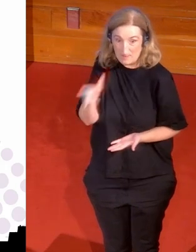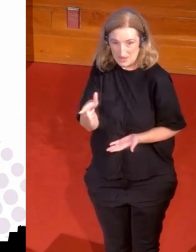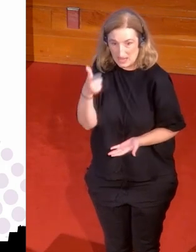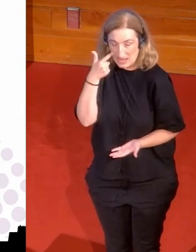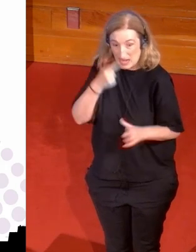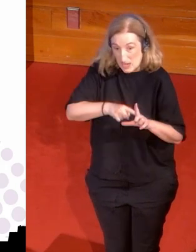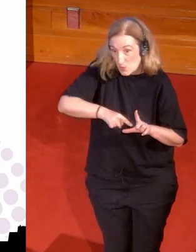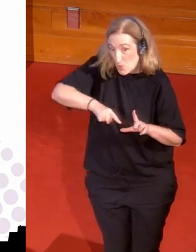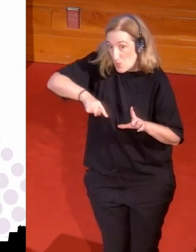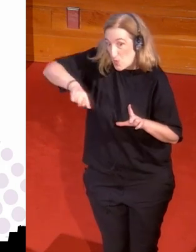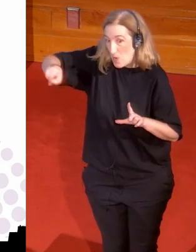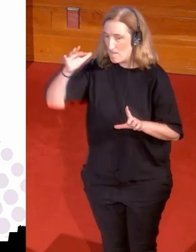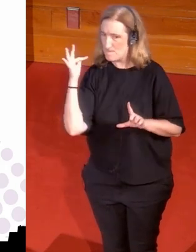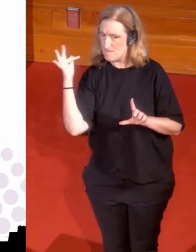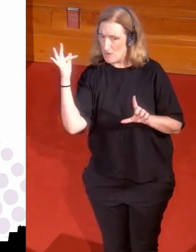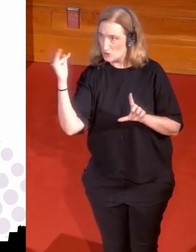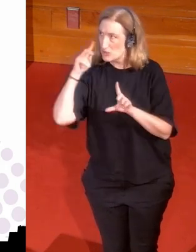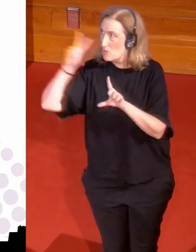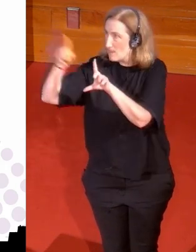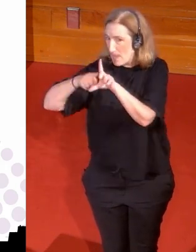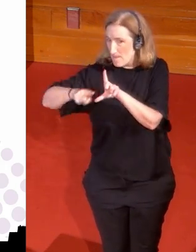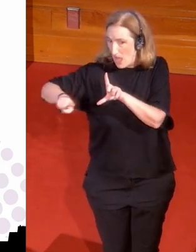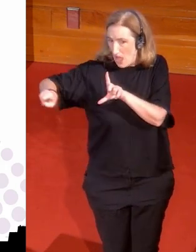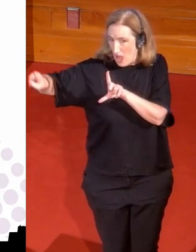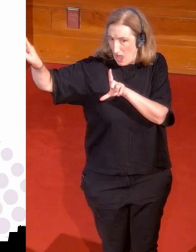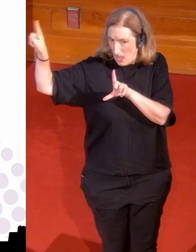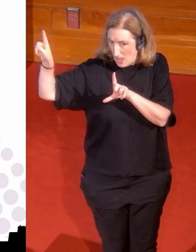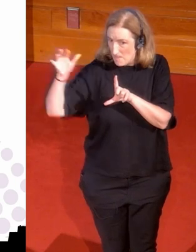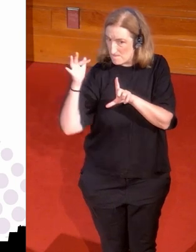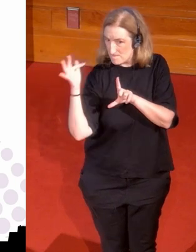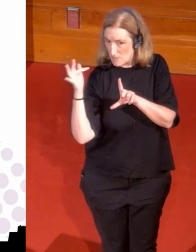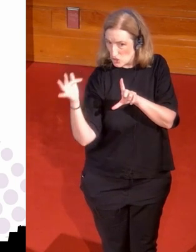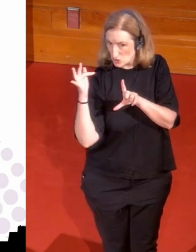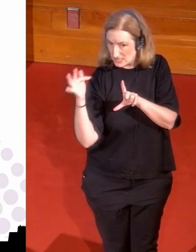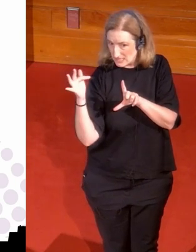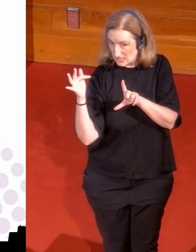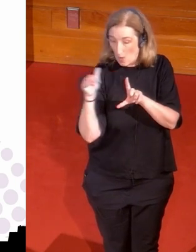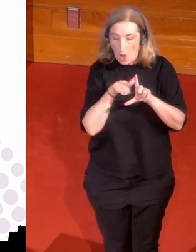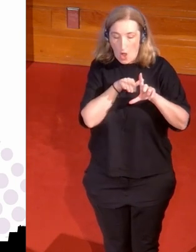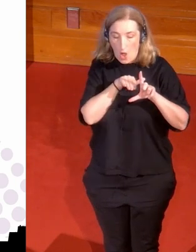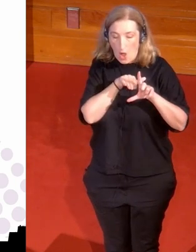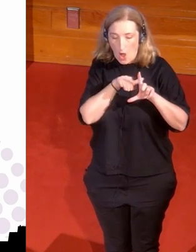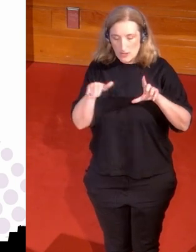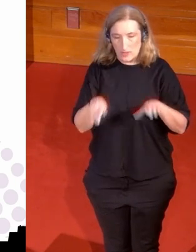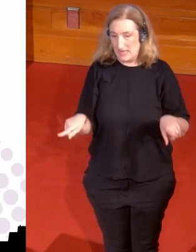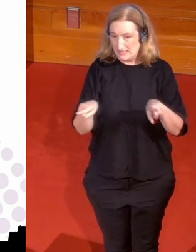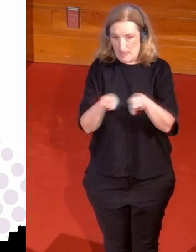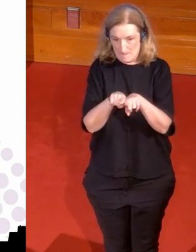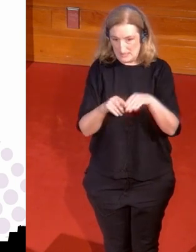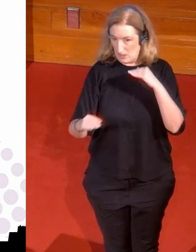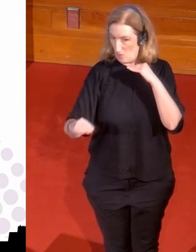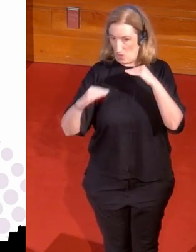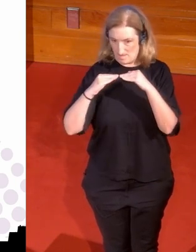Harris un efecto positivo de entrada porque o sea la raya horizontal es empate